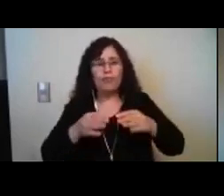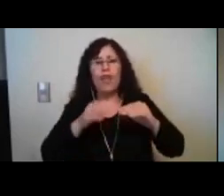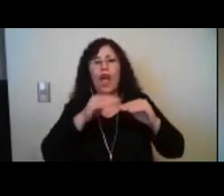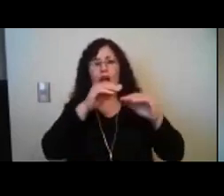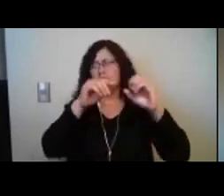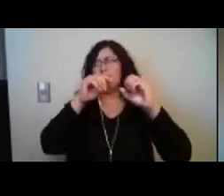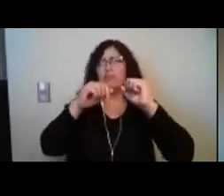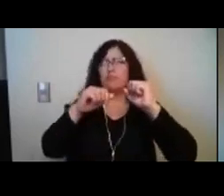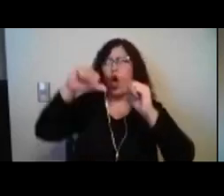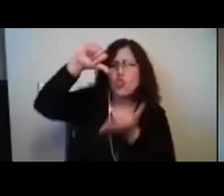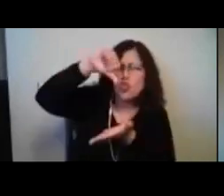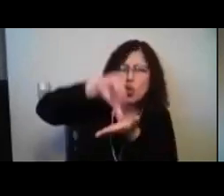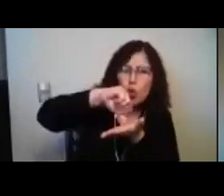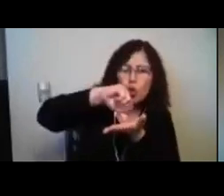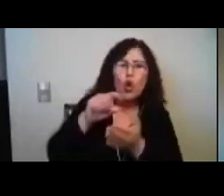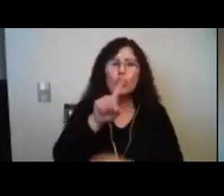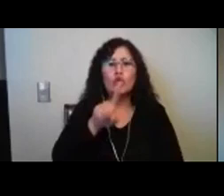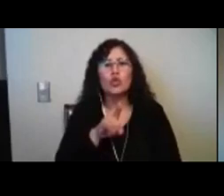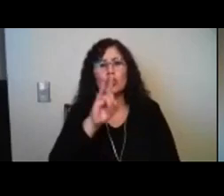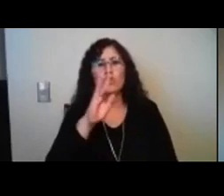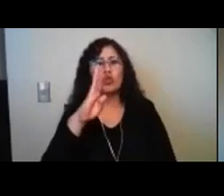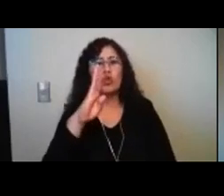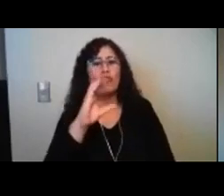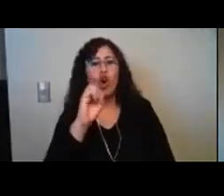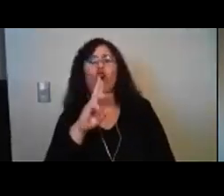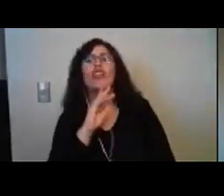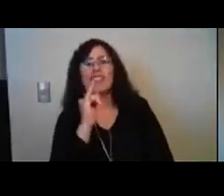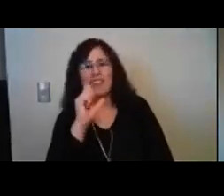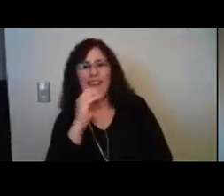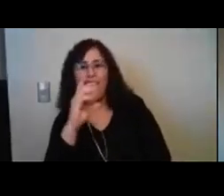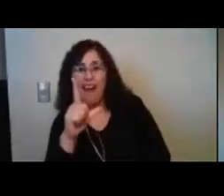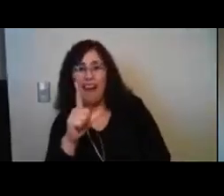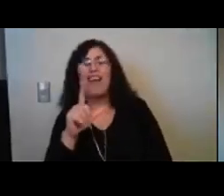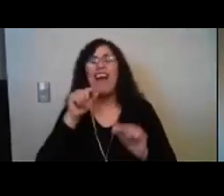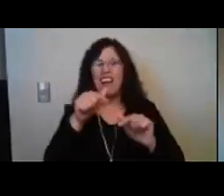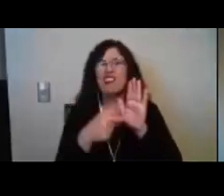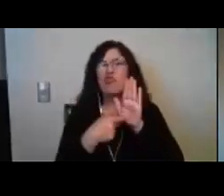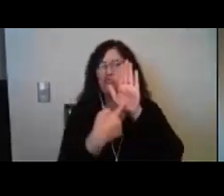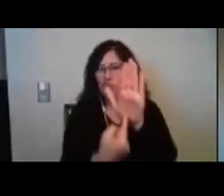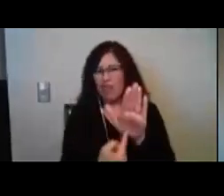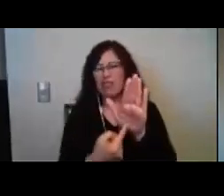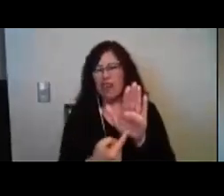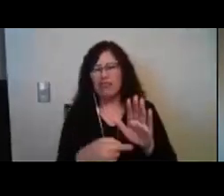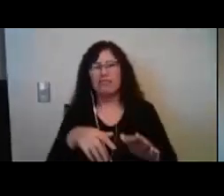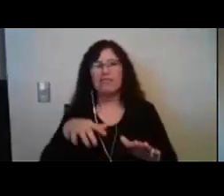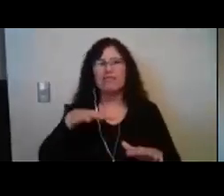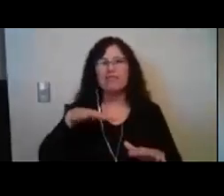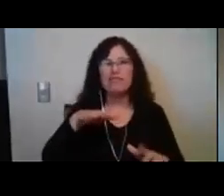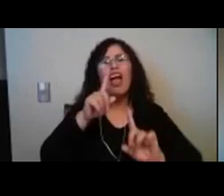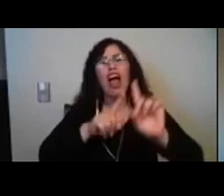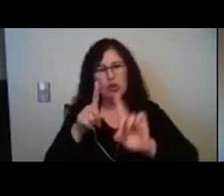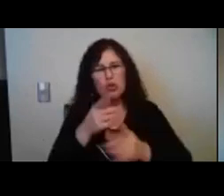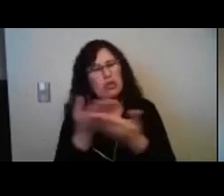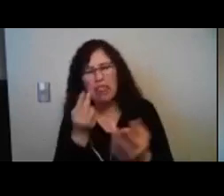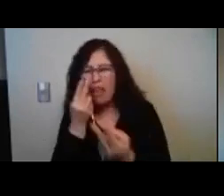subcorticales que en definitiva provocan las manifestaciones clínicas que probablemente alguna de ustedes ya habrá visto